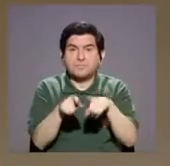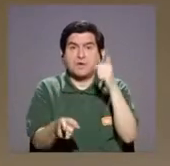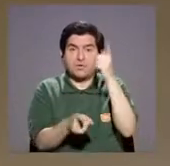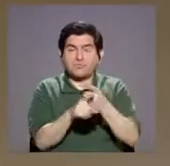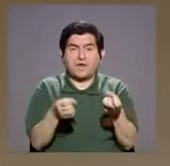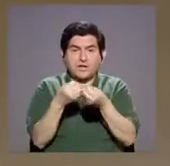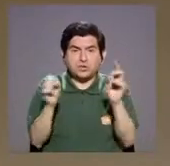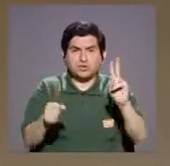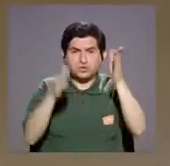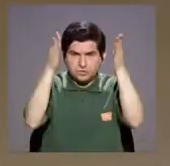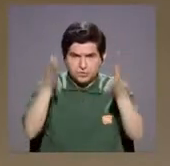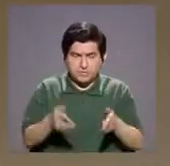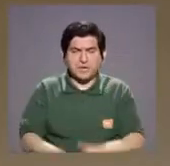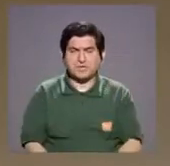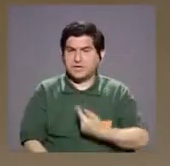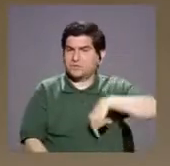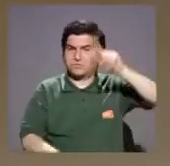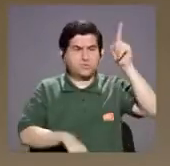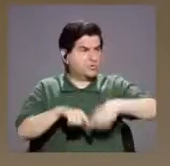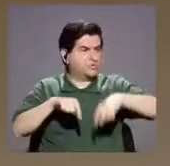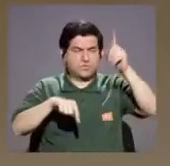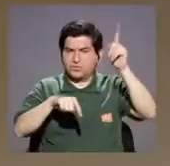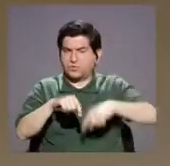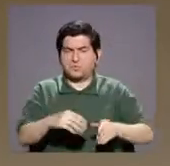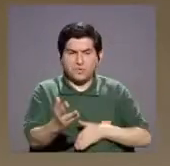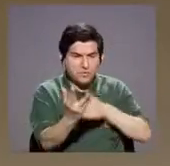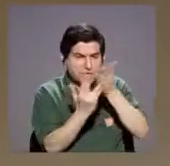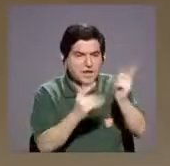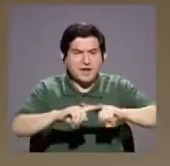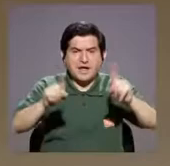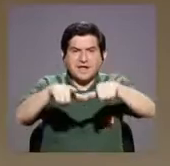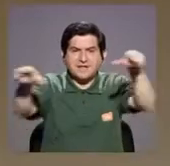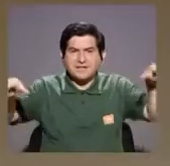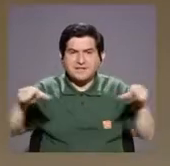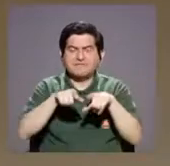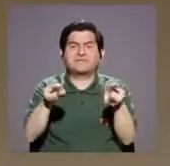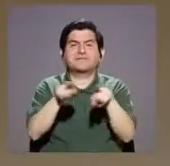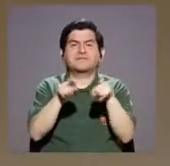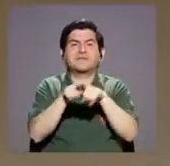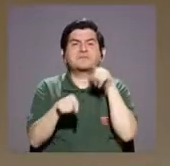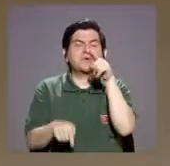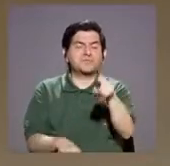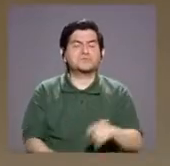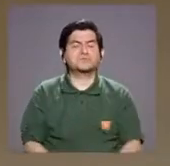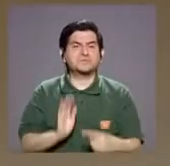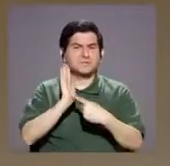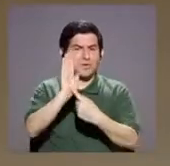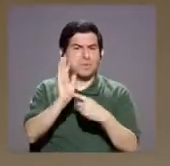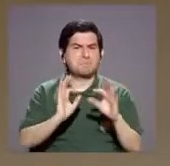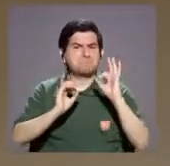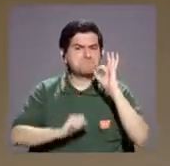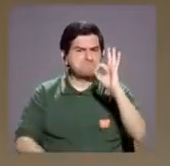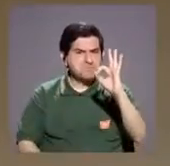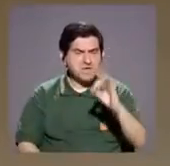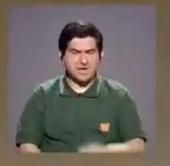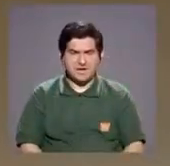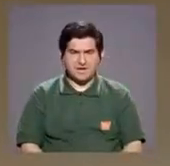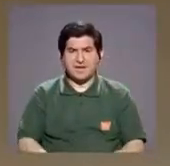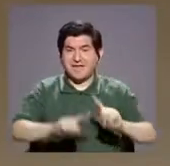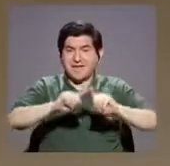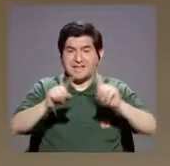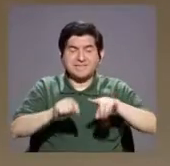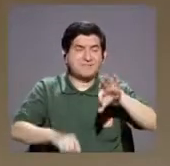ellos no estaríamos llegando a los distintos sitios y además usted destacó muy bien el hecho de que llegamos por